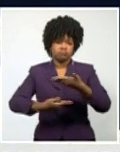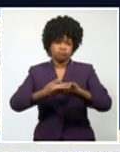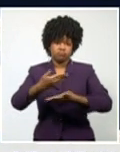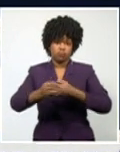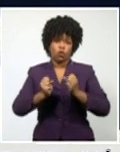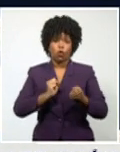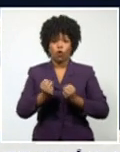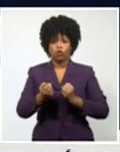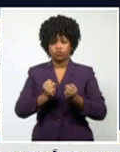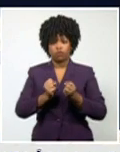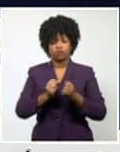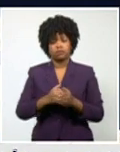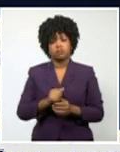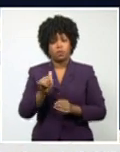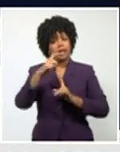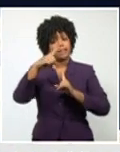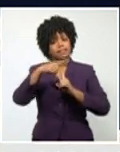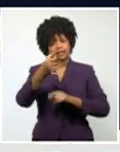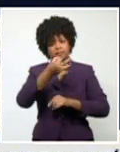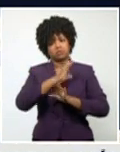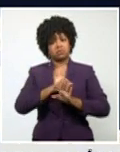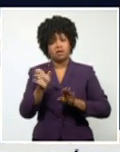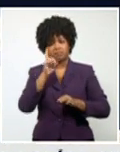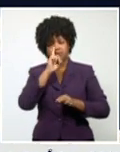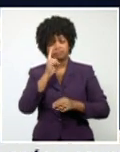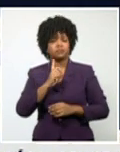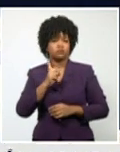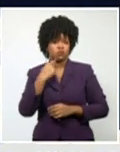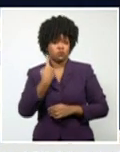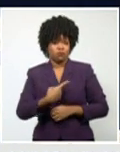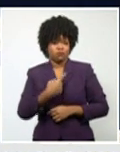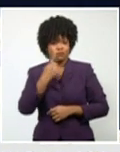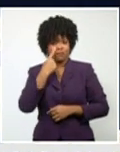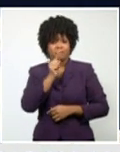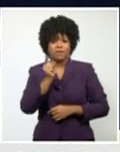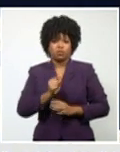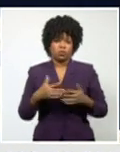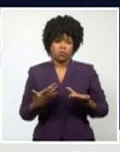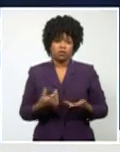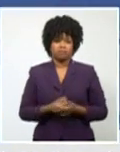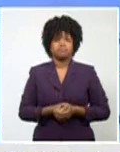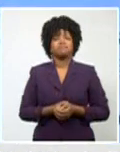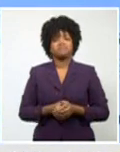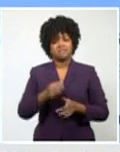foco y en el tratamiento. Hasta aquí, Héctor. Bueno, escuchamos las preguntas. Comenzamos, doctor, entonces las rondas de